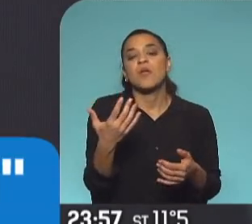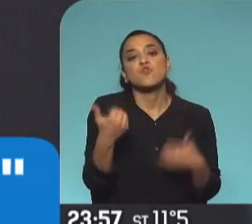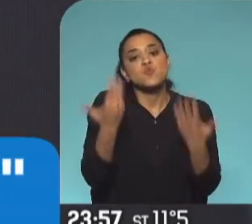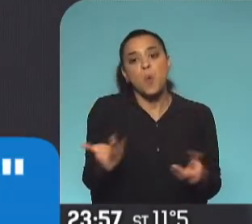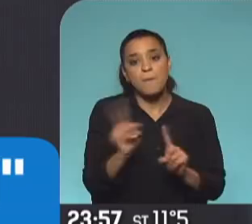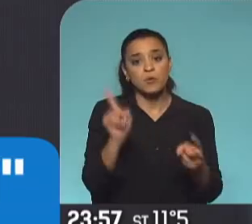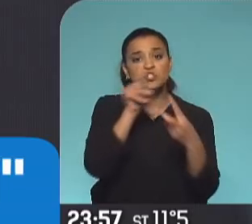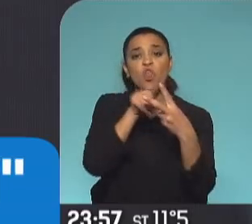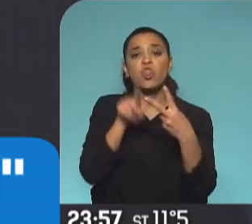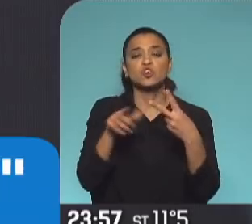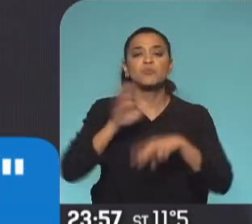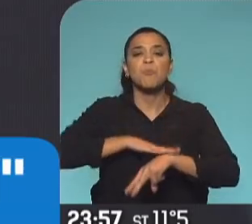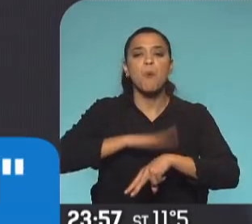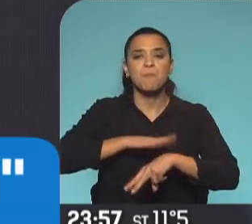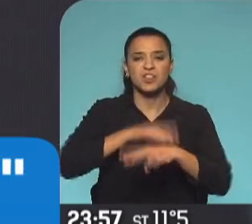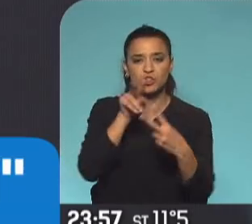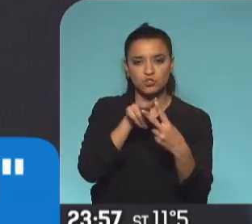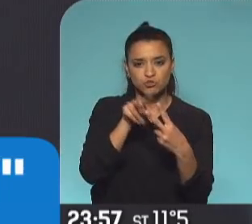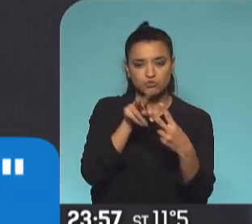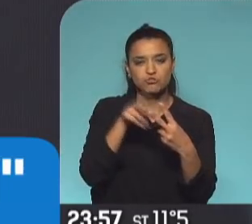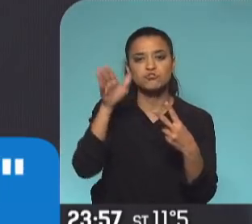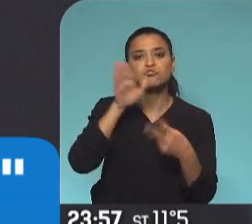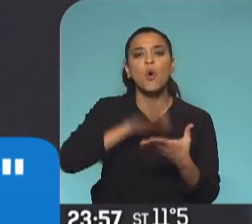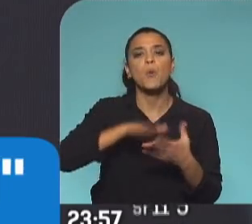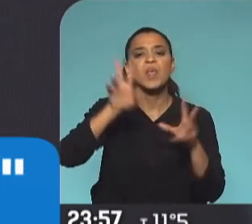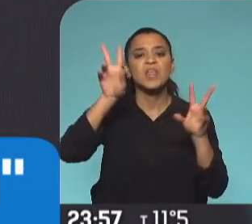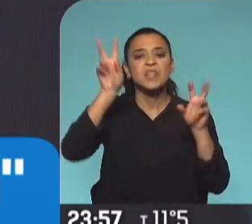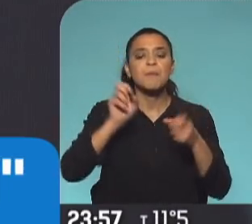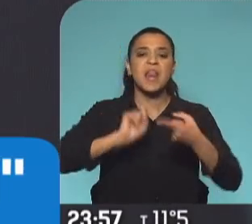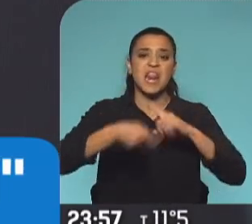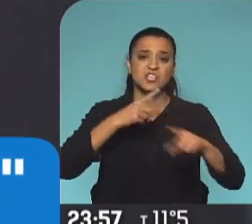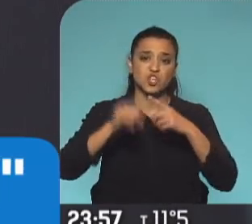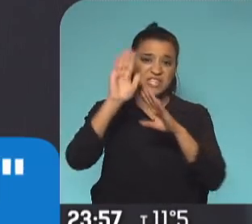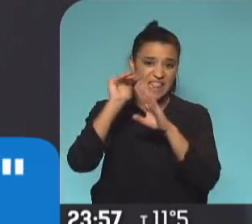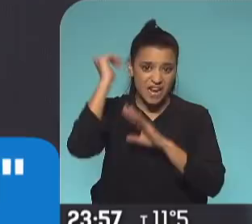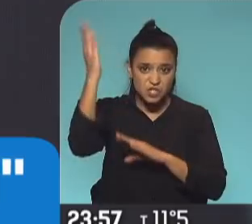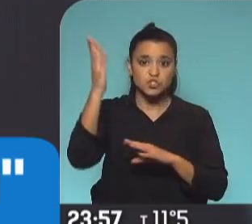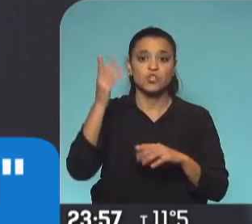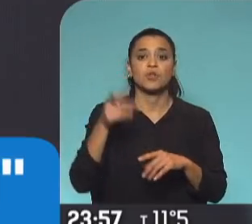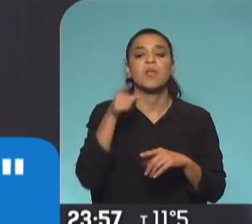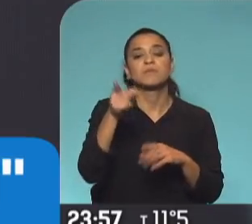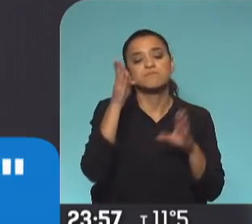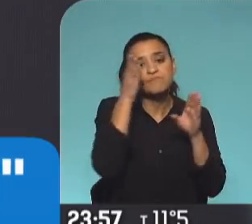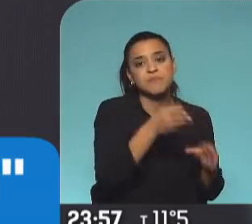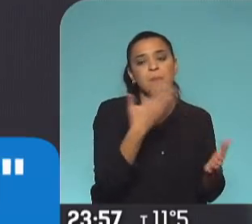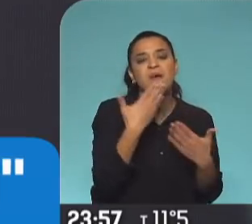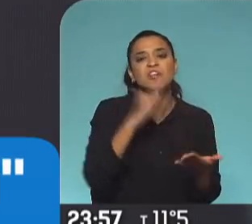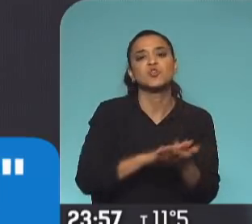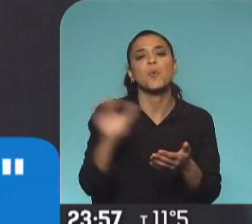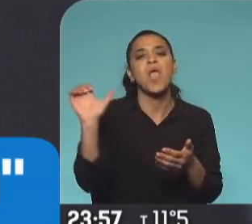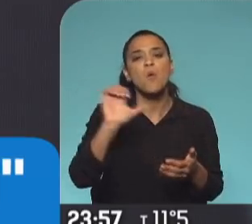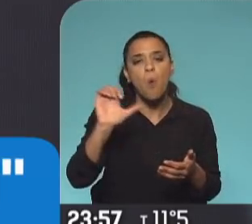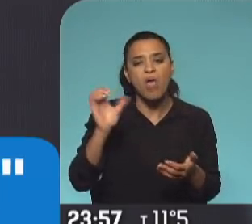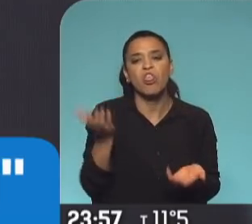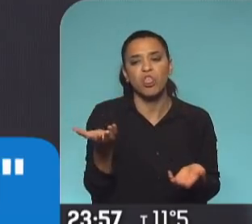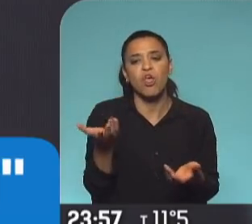desaprovechó en 2 oportunidades en las cuestiones de relaciones internacionales, las dedicó para hablar de Ecuador y bueno, que